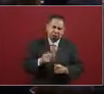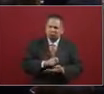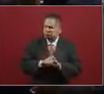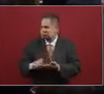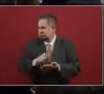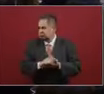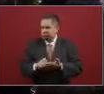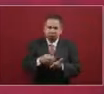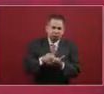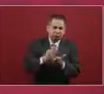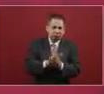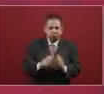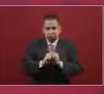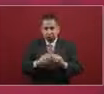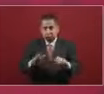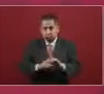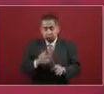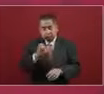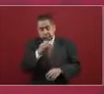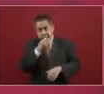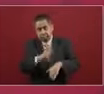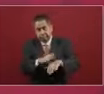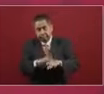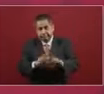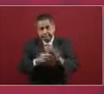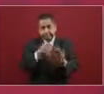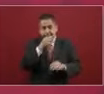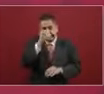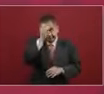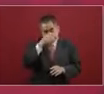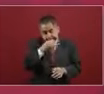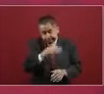ejercicio del periodismo. Eso es lo que puedo comentar.